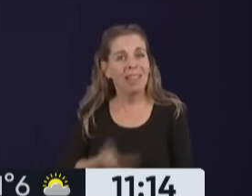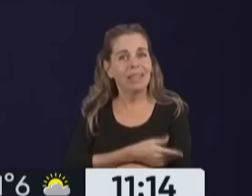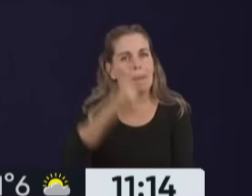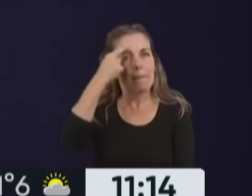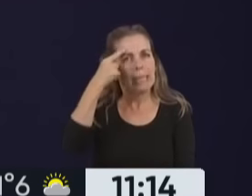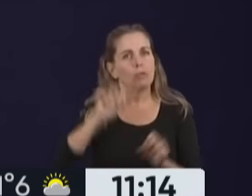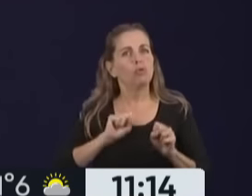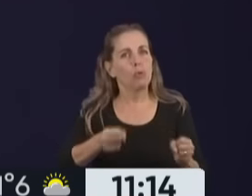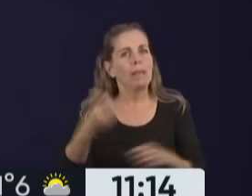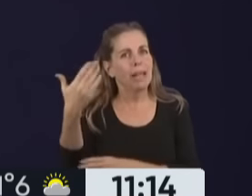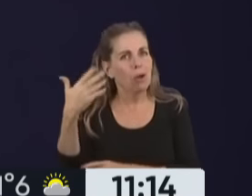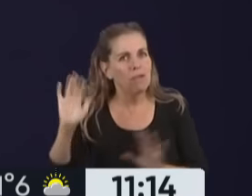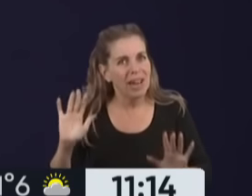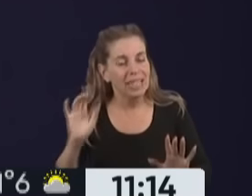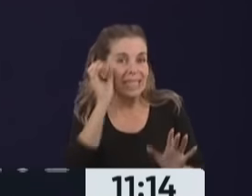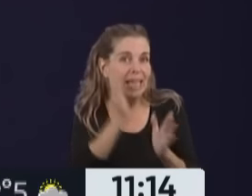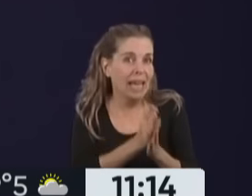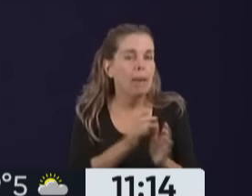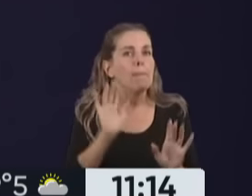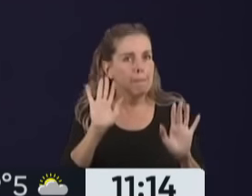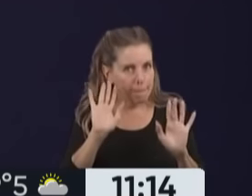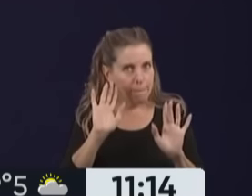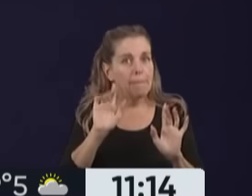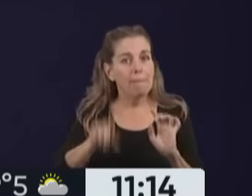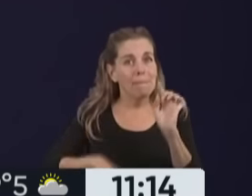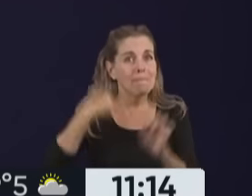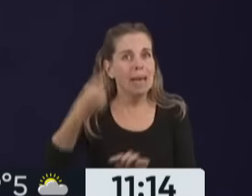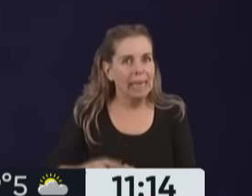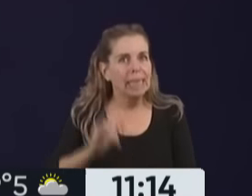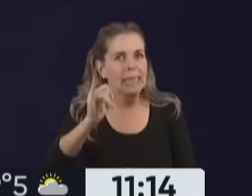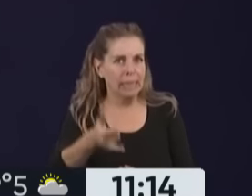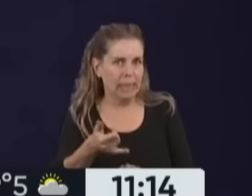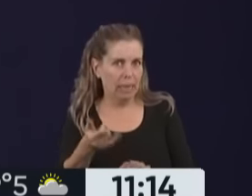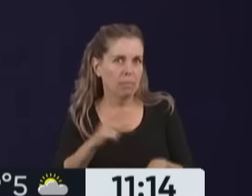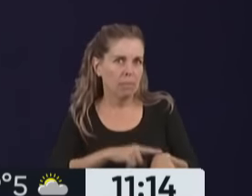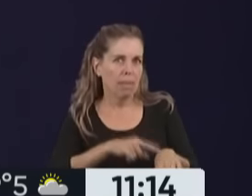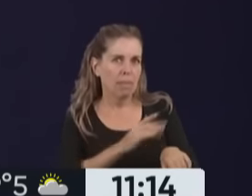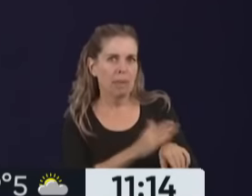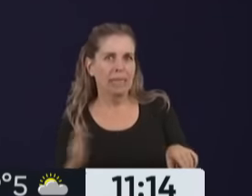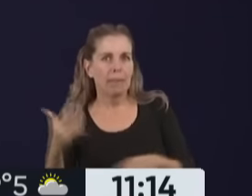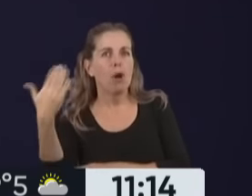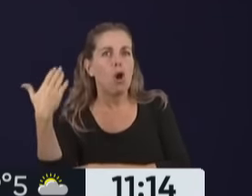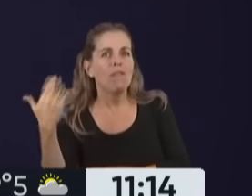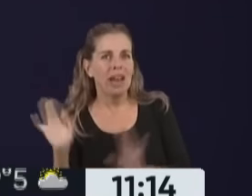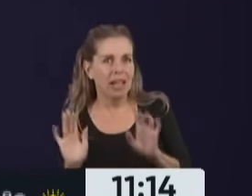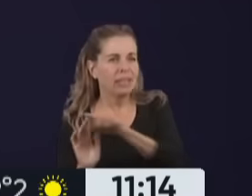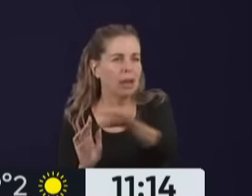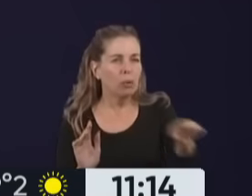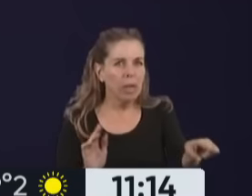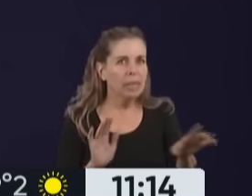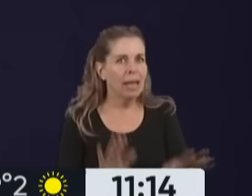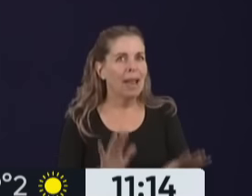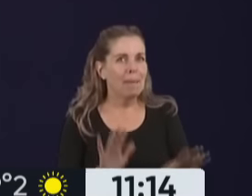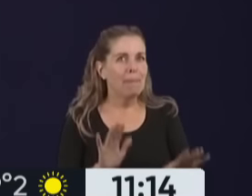hoy, pero les prometo que mañana por ahí ampliamos un poco más. Que ustedes estaban sextas,